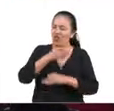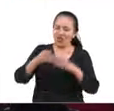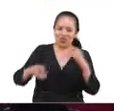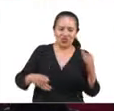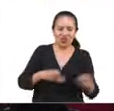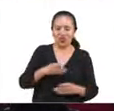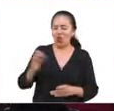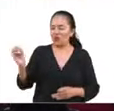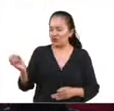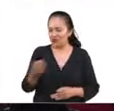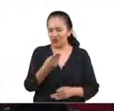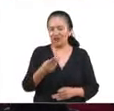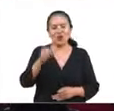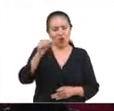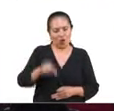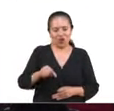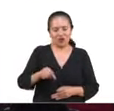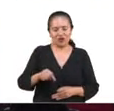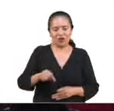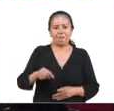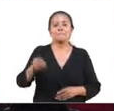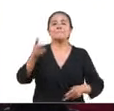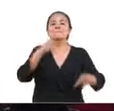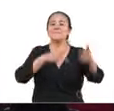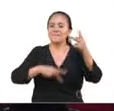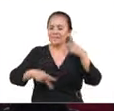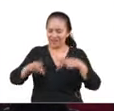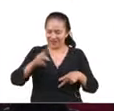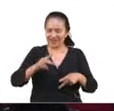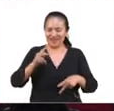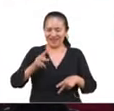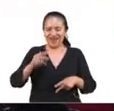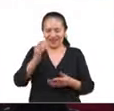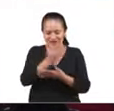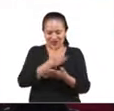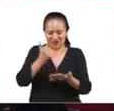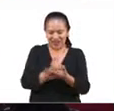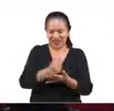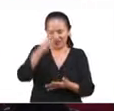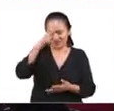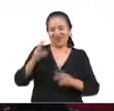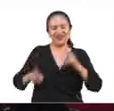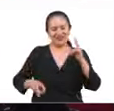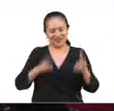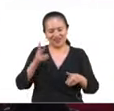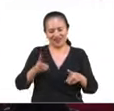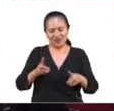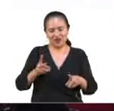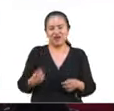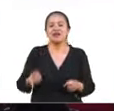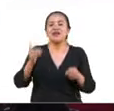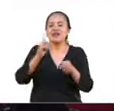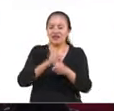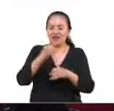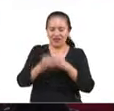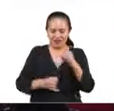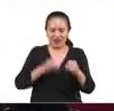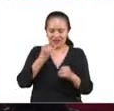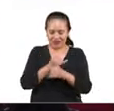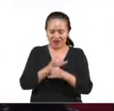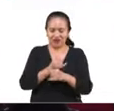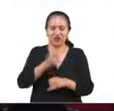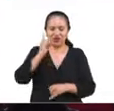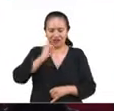ustedes estén visitando el día de hoy la Ciudad de México. En el marco del Día Internacional de las